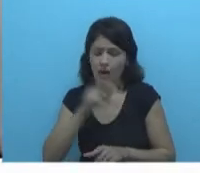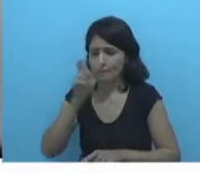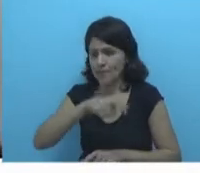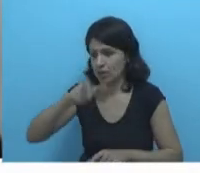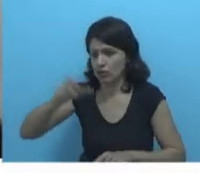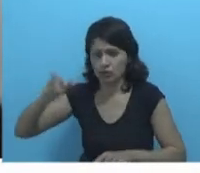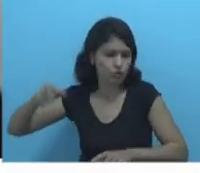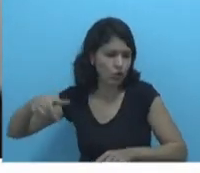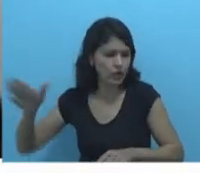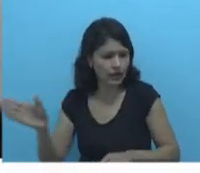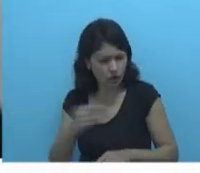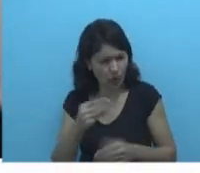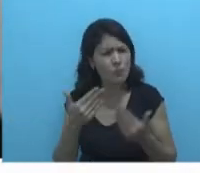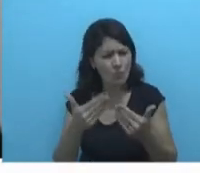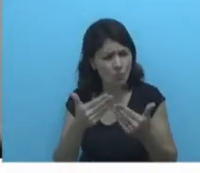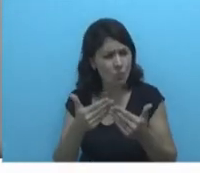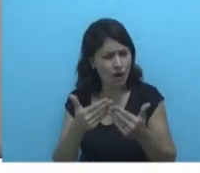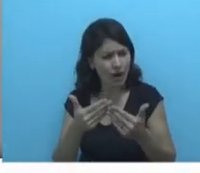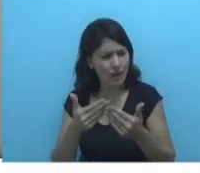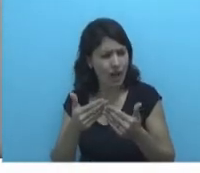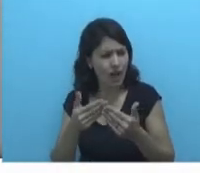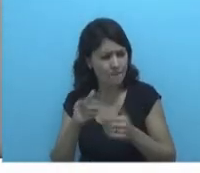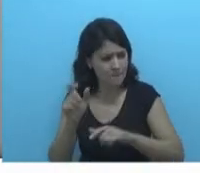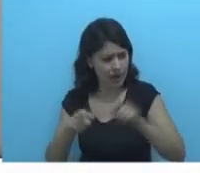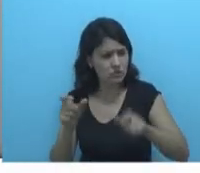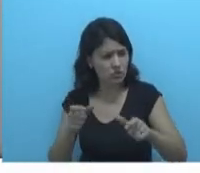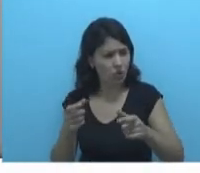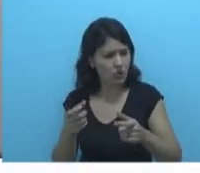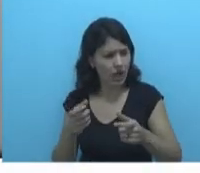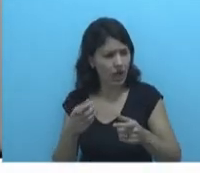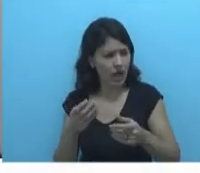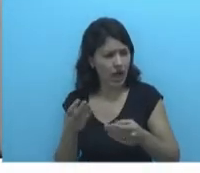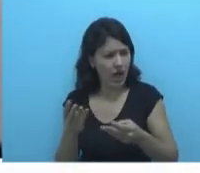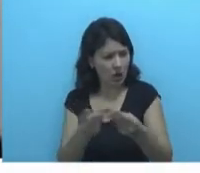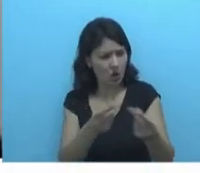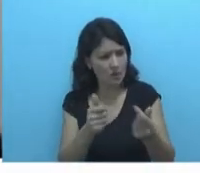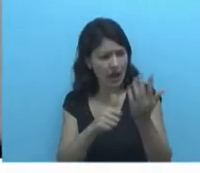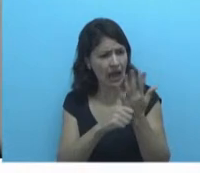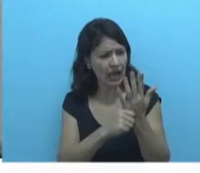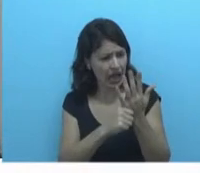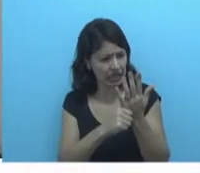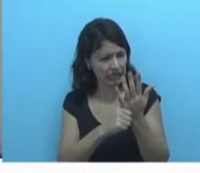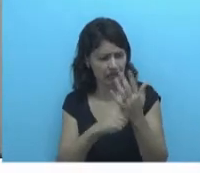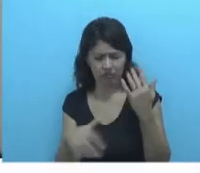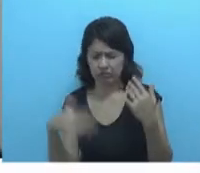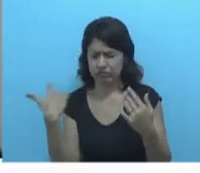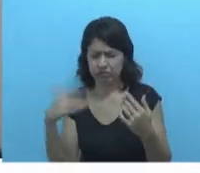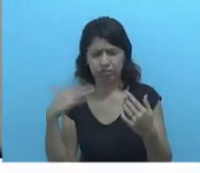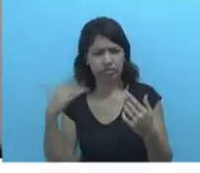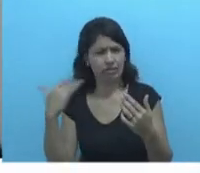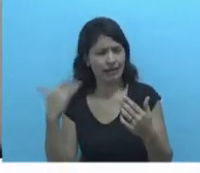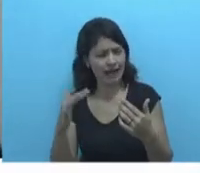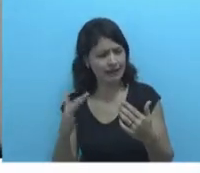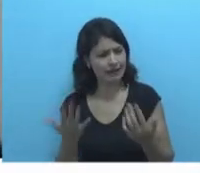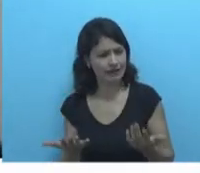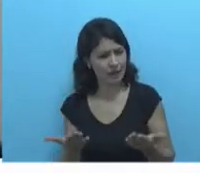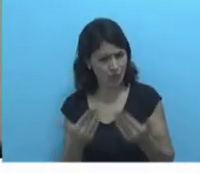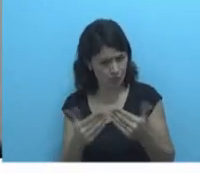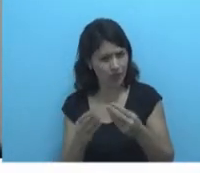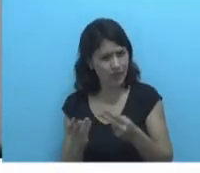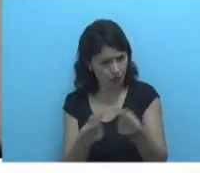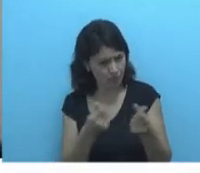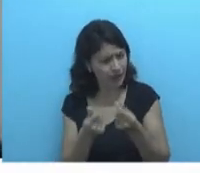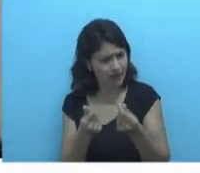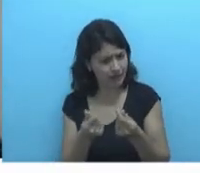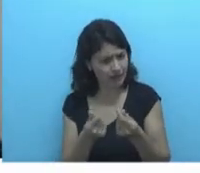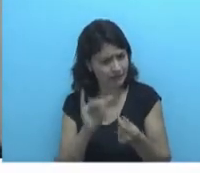años, permite que los santafesinos puedan pagar la carne, lo que hoy sale en los